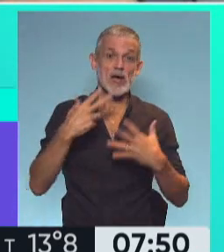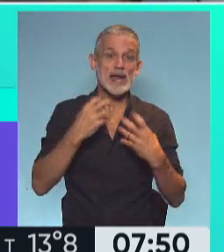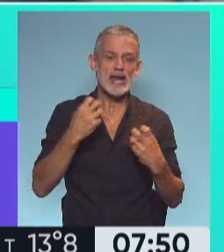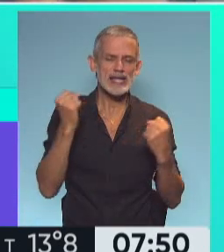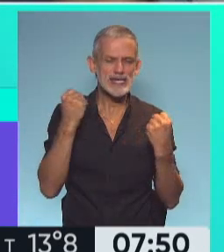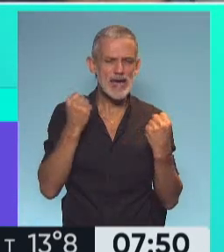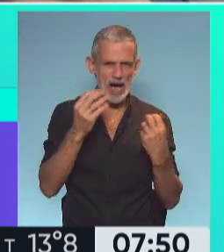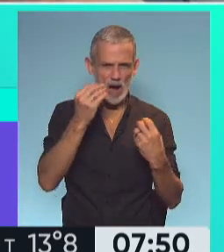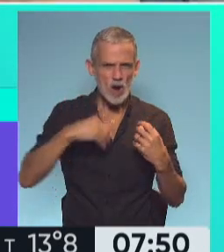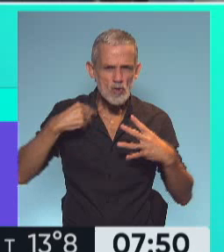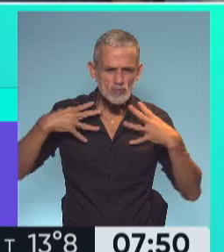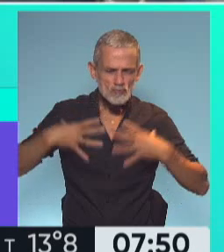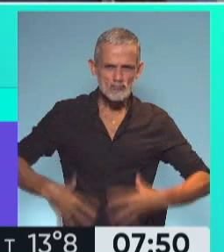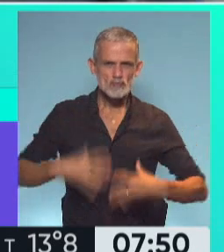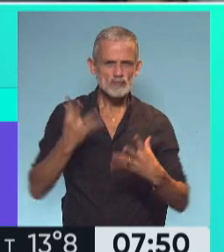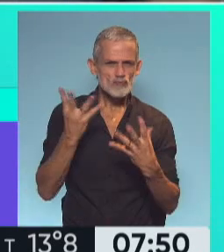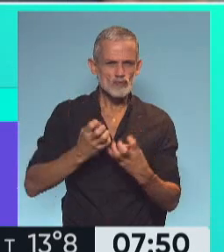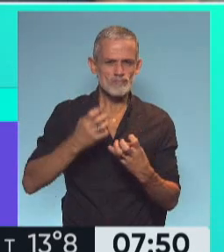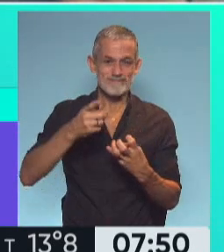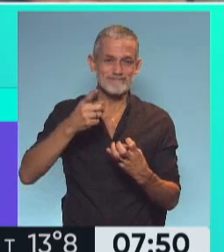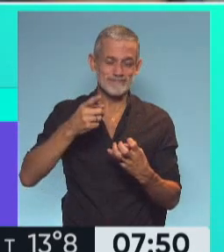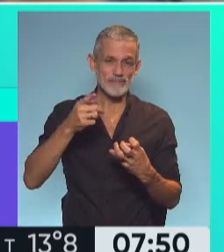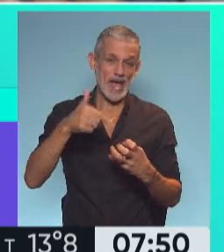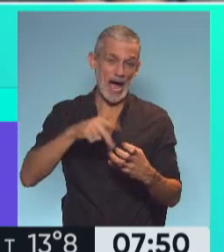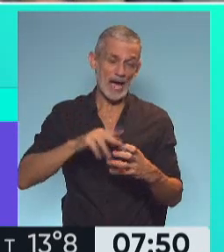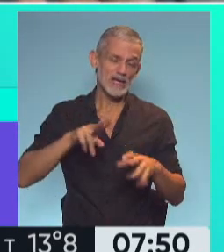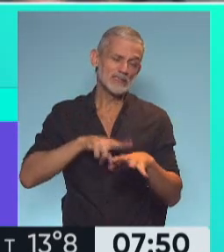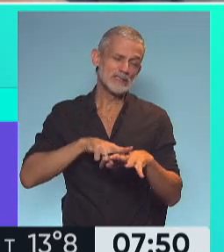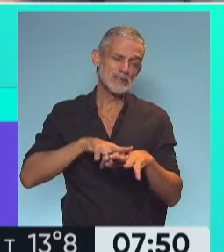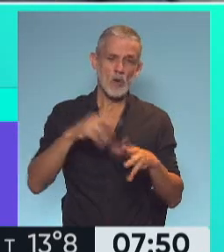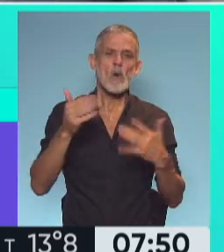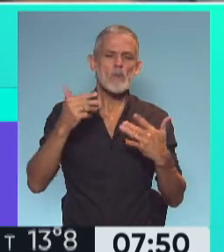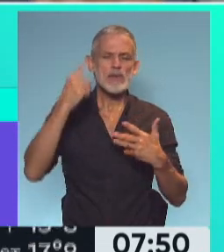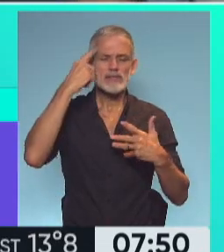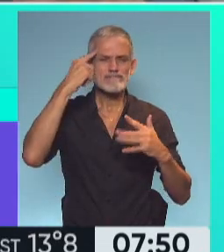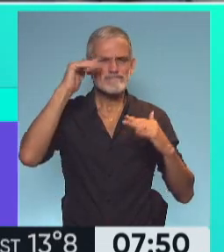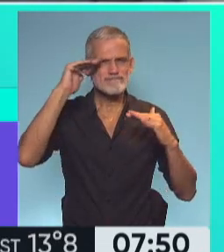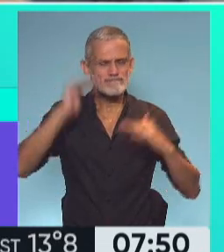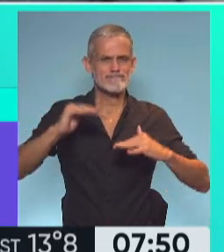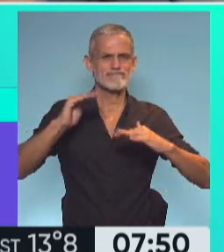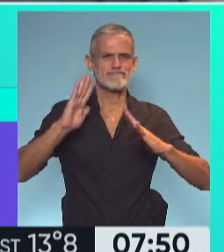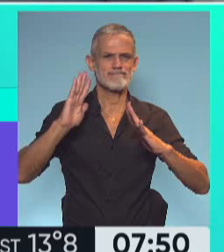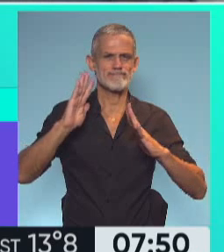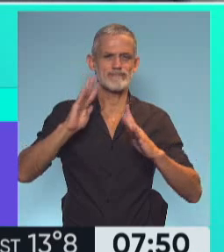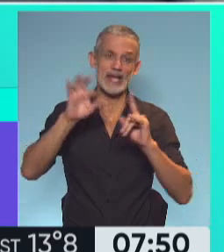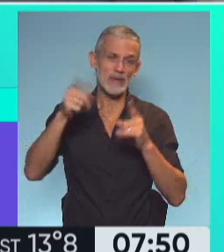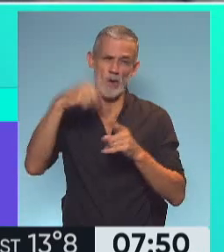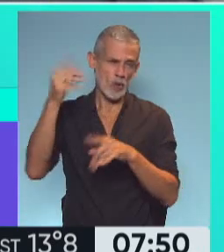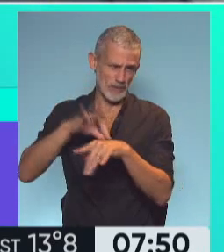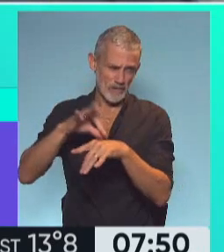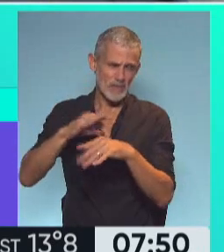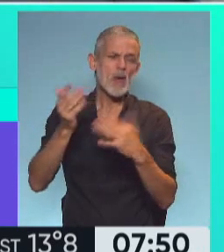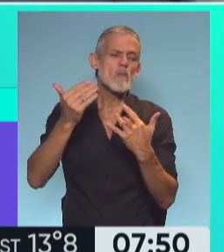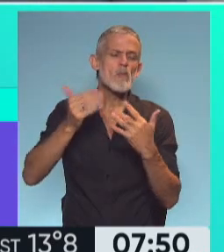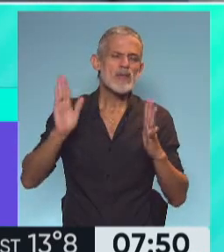energético enorme para el paciente y en esta fase de convalecencia puede tener síntomas cognitivos como podría tener de alguna otra enfermedad severa, como